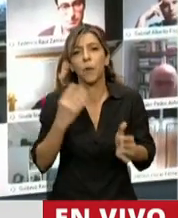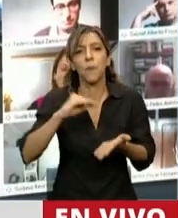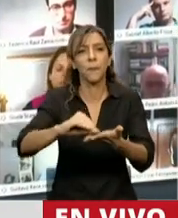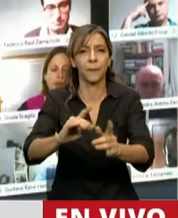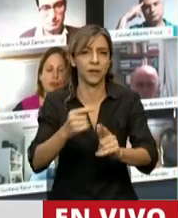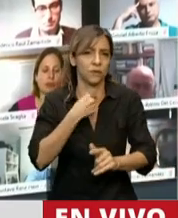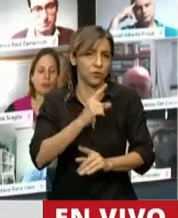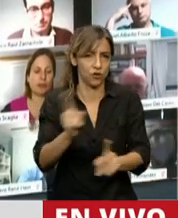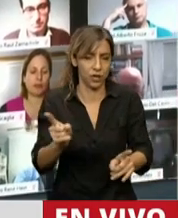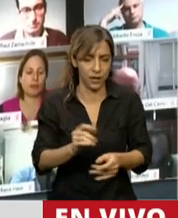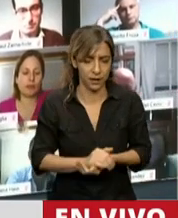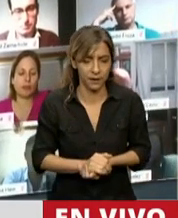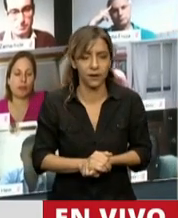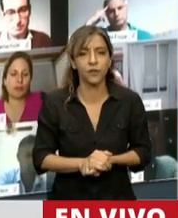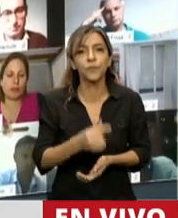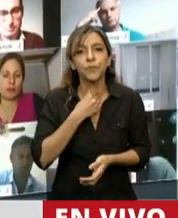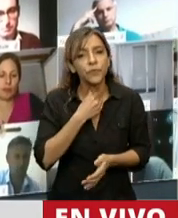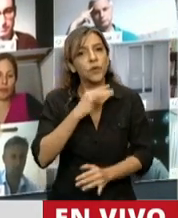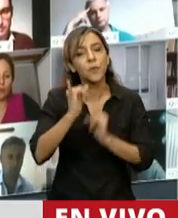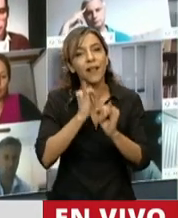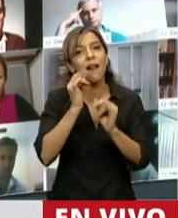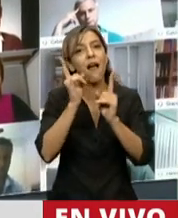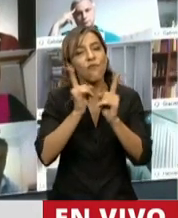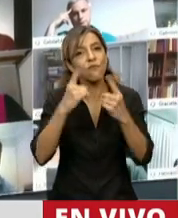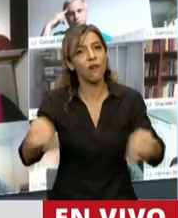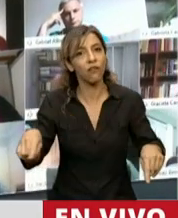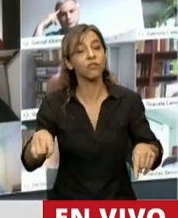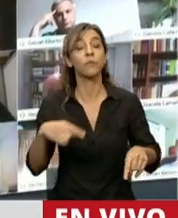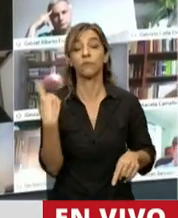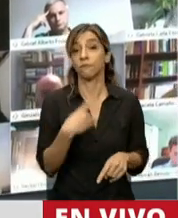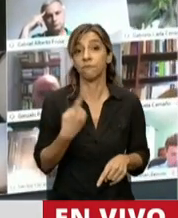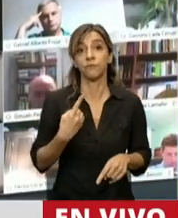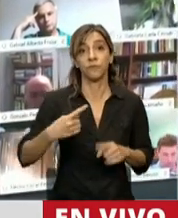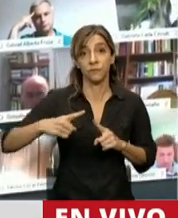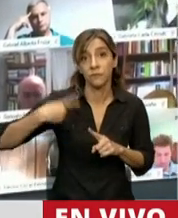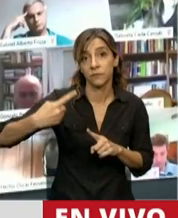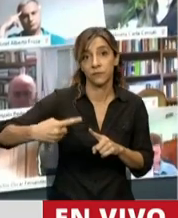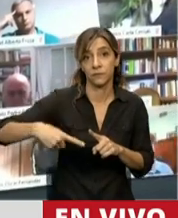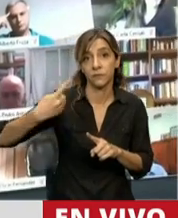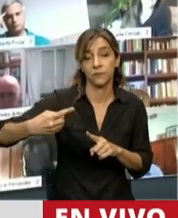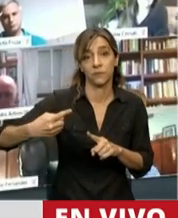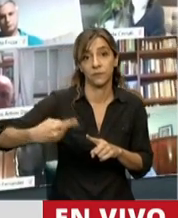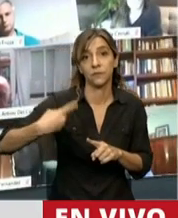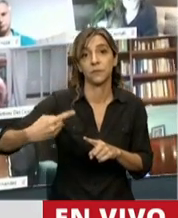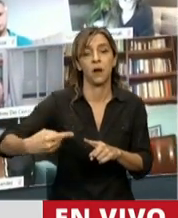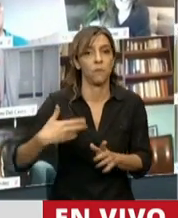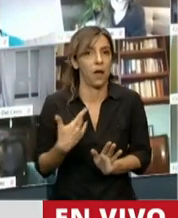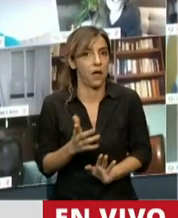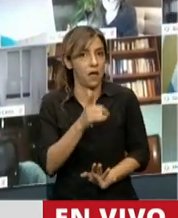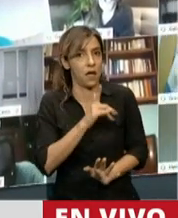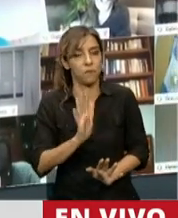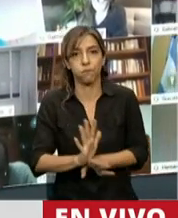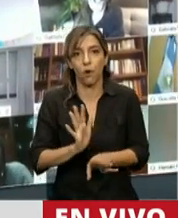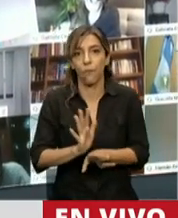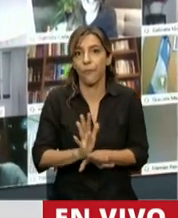Creo que es hora de revisar algunos marcos conceptuales, porque cuando uno sistemáticamente produce diagnósticos que llevan a políticas que